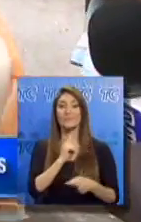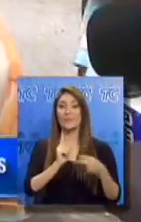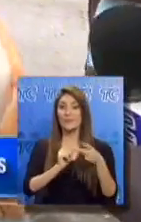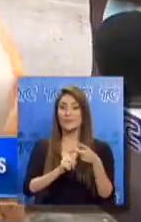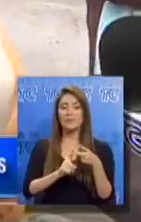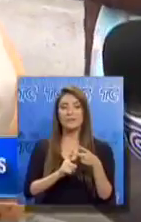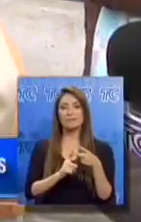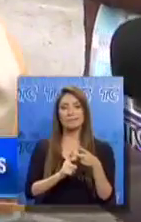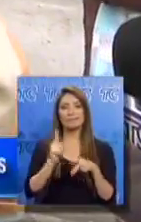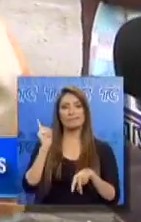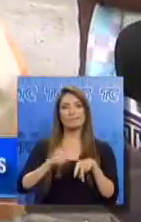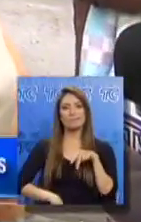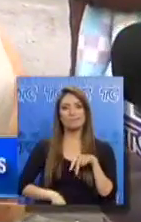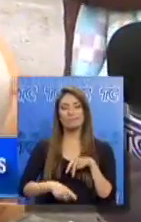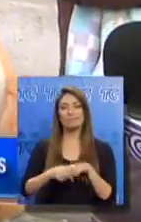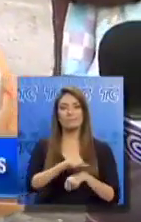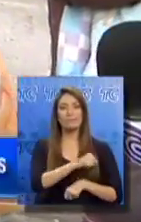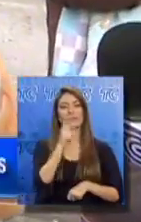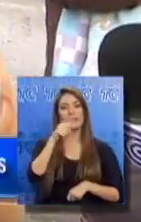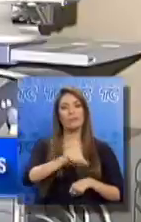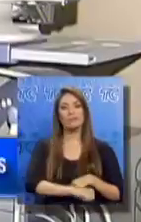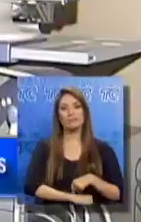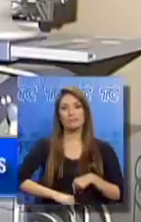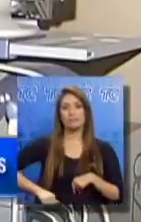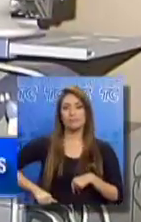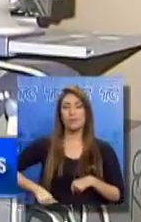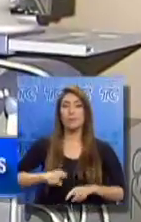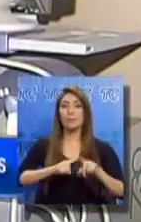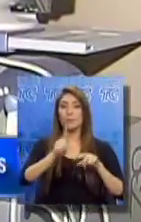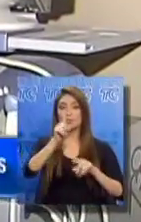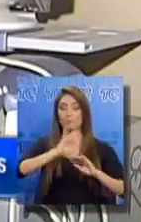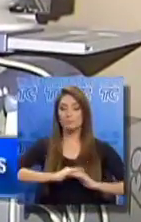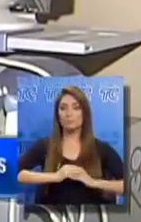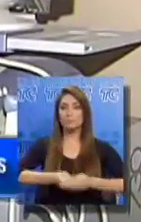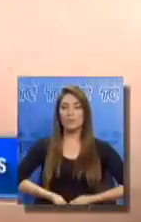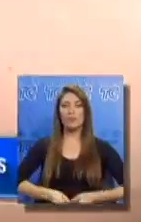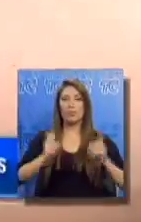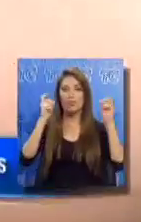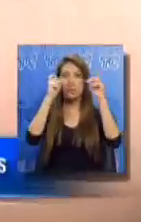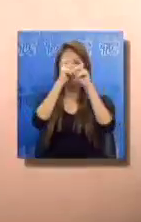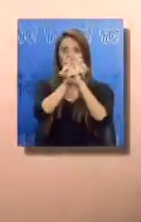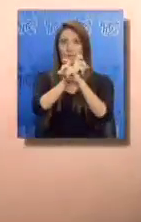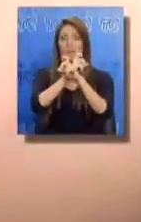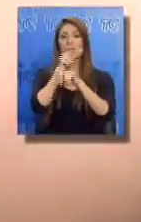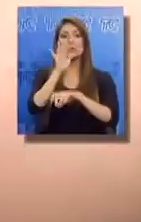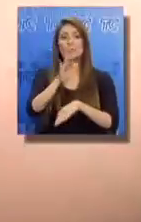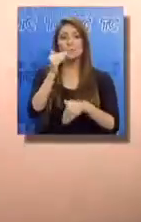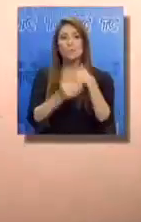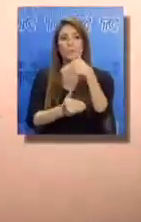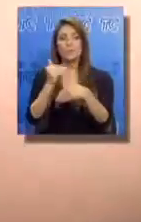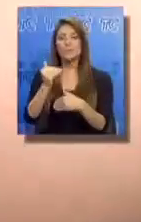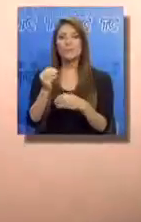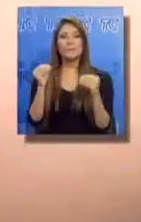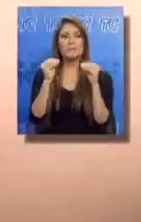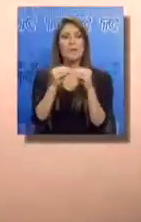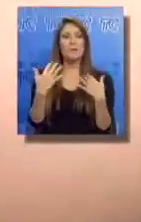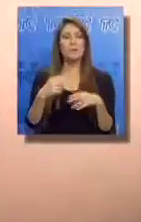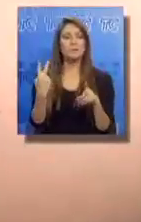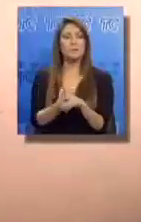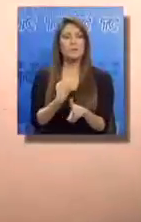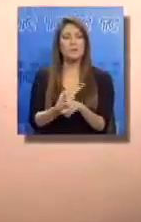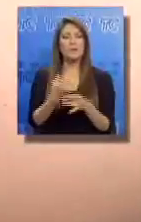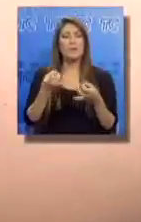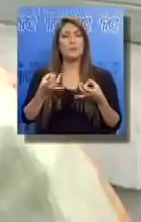no tuvo más opción que someterse a una cesárea, pues el embarazo se le complicó. Cuenta que este procedimiento fue más riesgoso